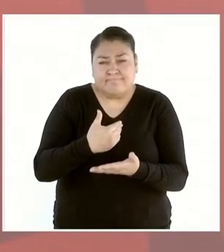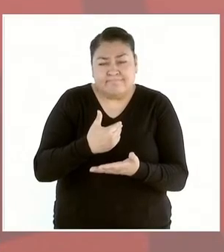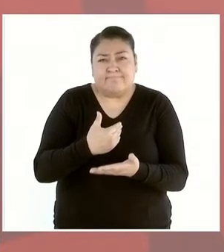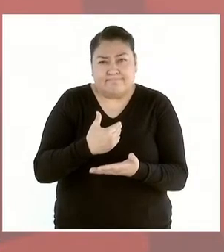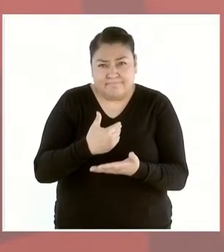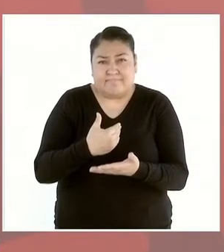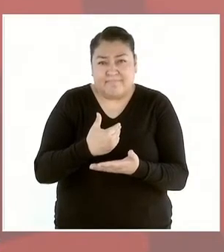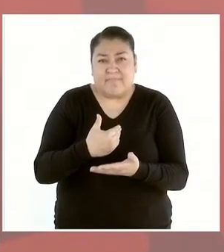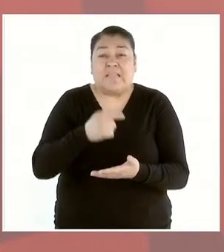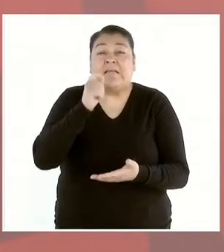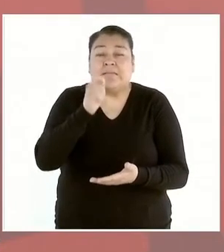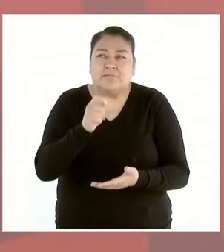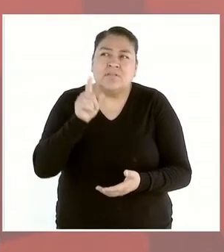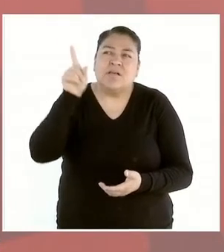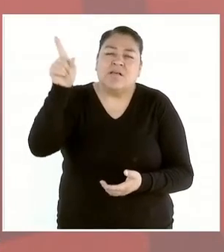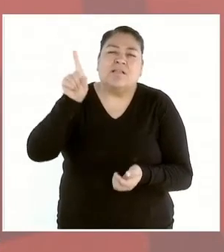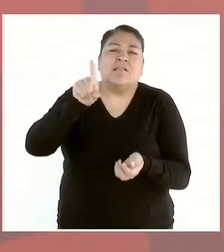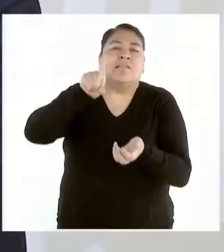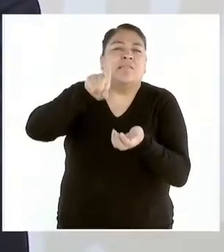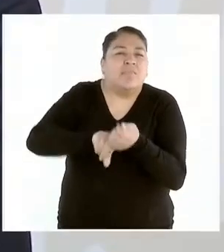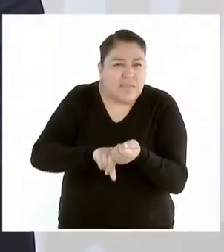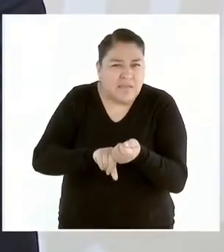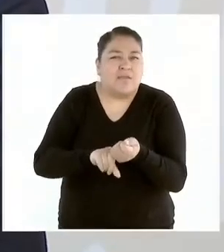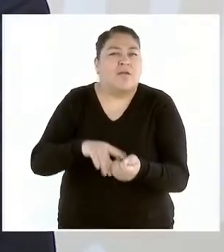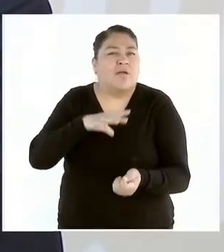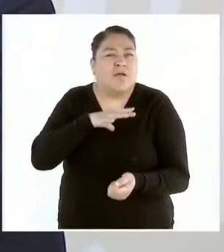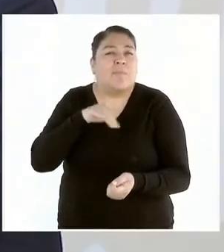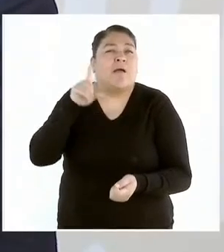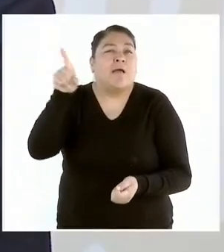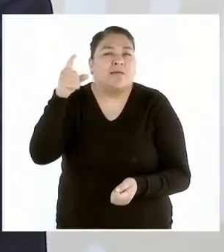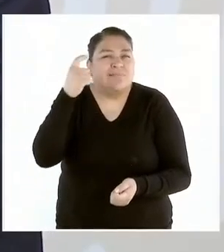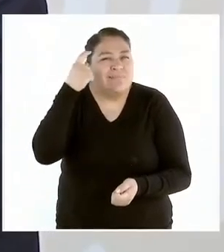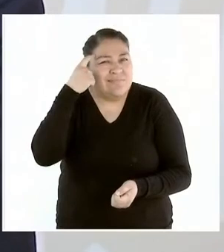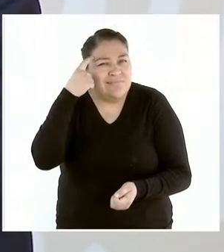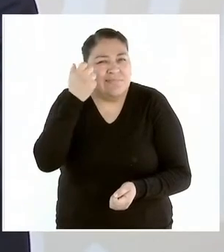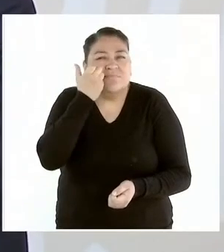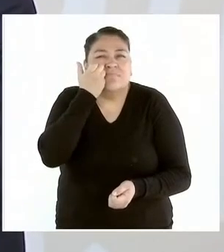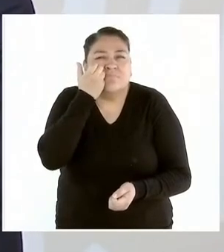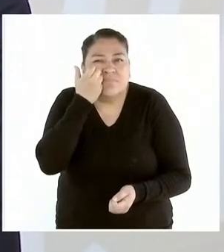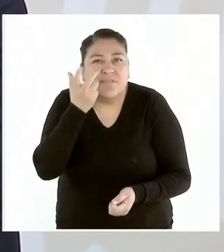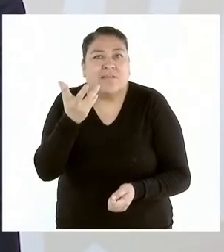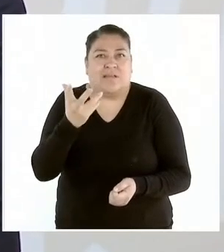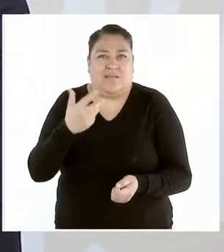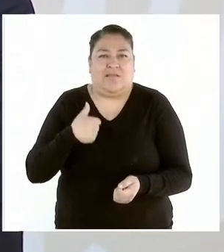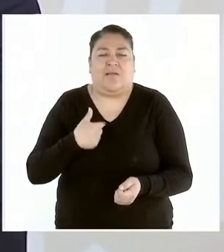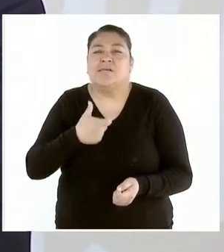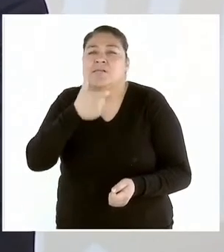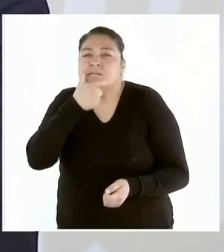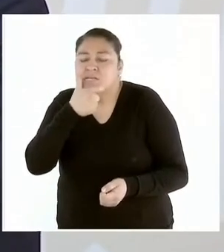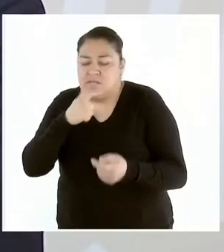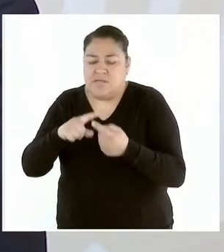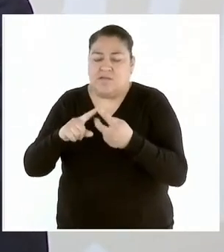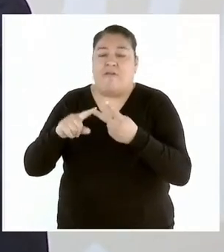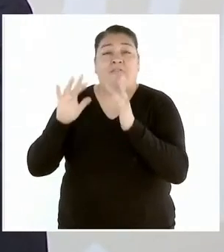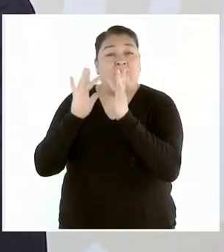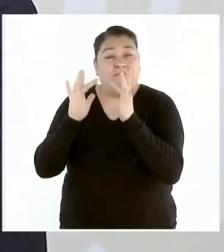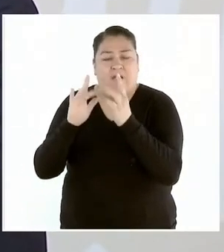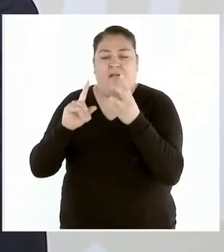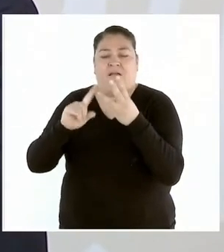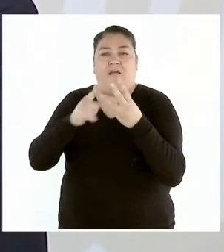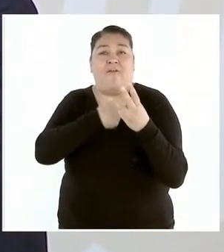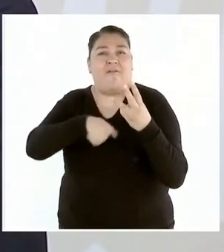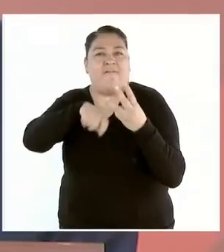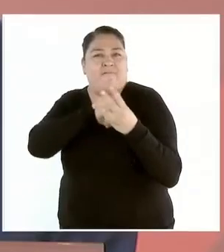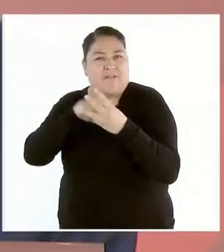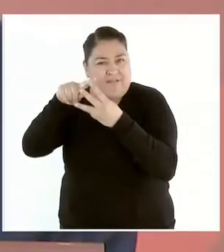el verdadero móvil el interés de inglaterra francia y españa-